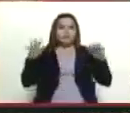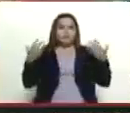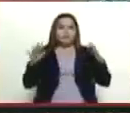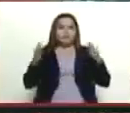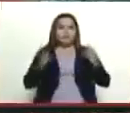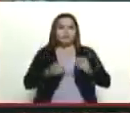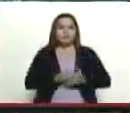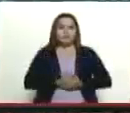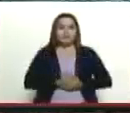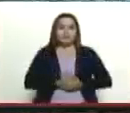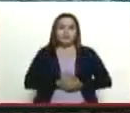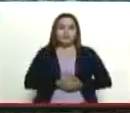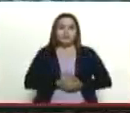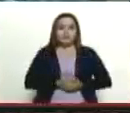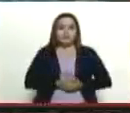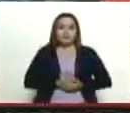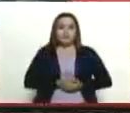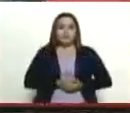mínima,